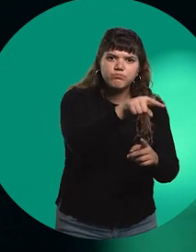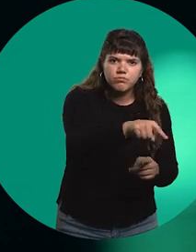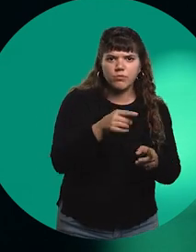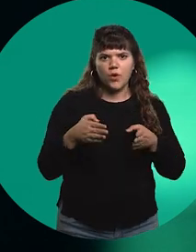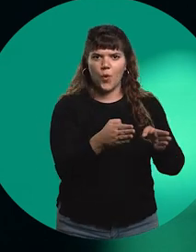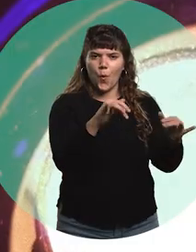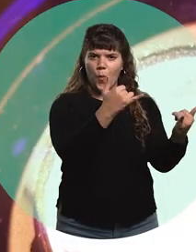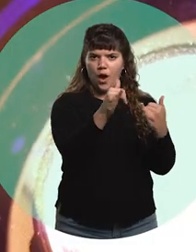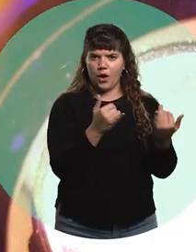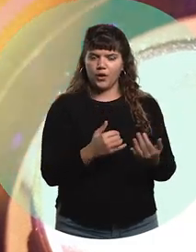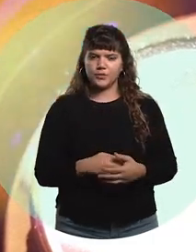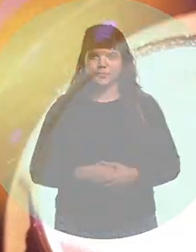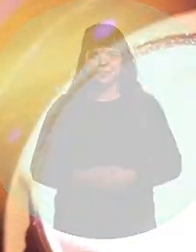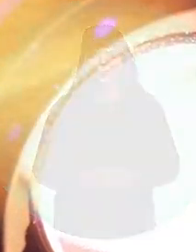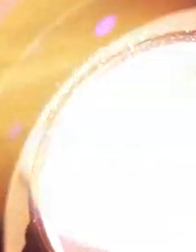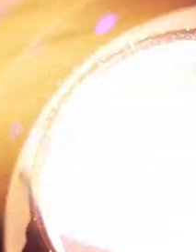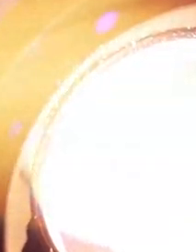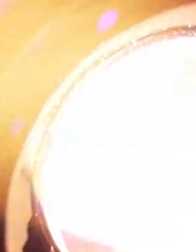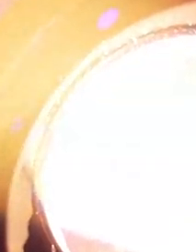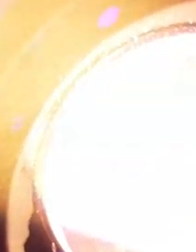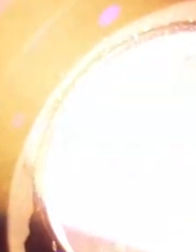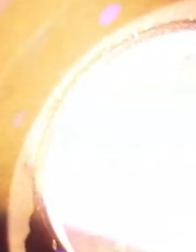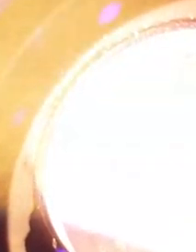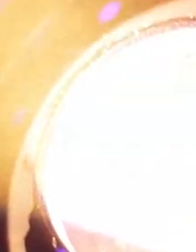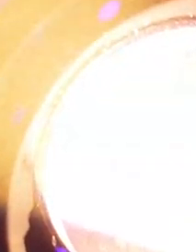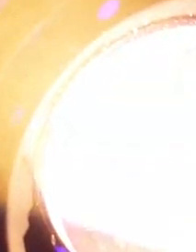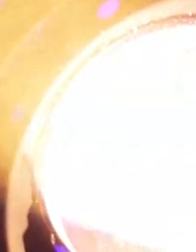ese juego, ¿no? que vaya